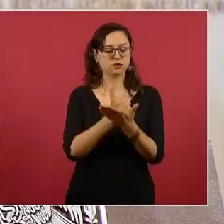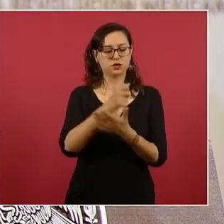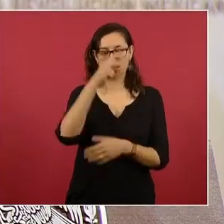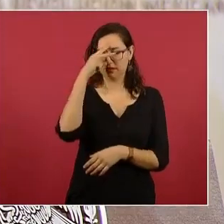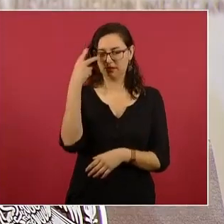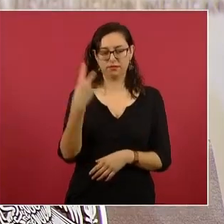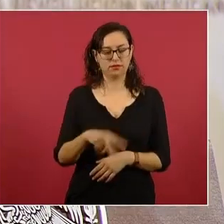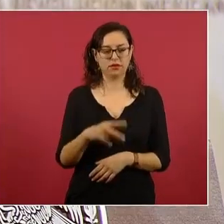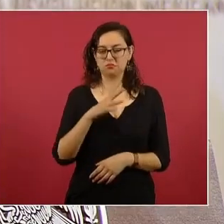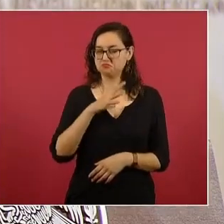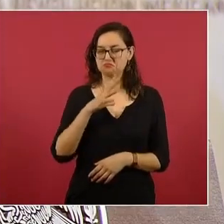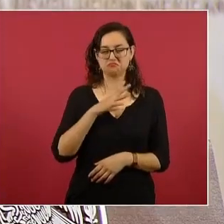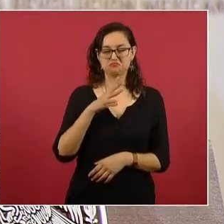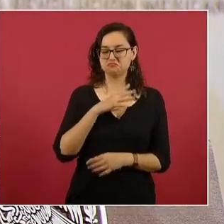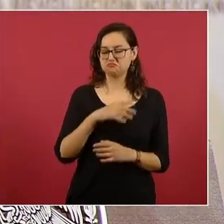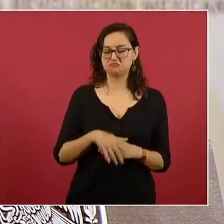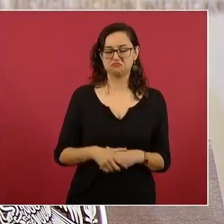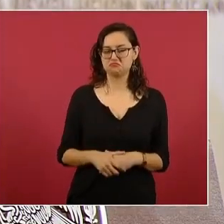Ciudad de México, pero